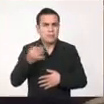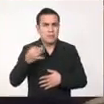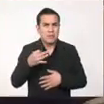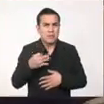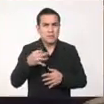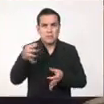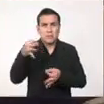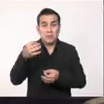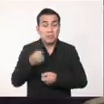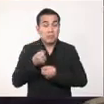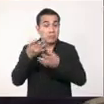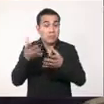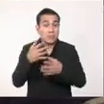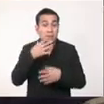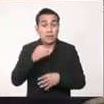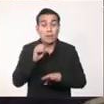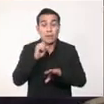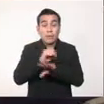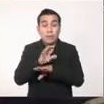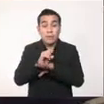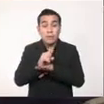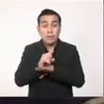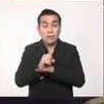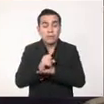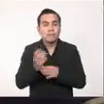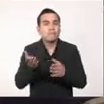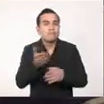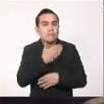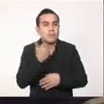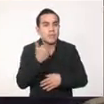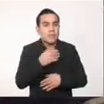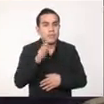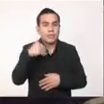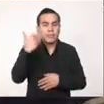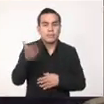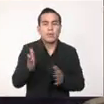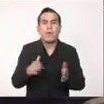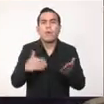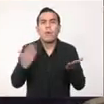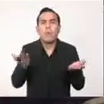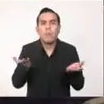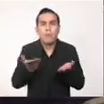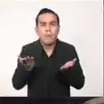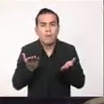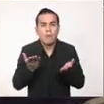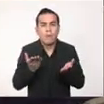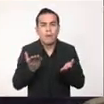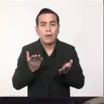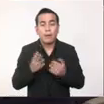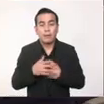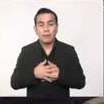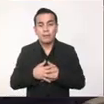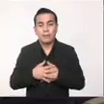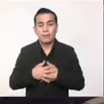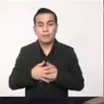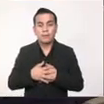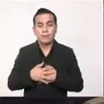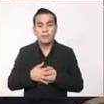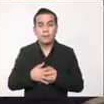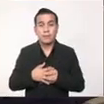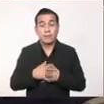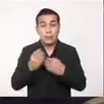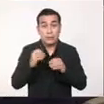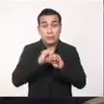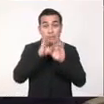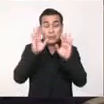que se pronuncien, pero se lo digo como consejo, pronúnciense, porque no van a tener con qué credibilidad pronunciarse después. Y